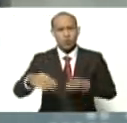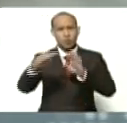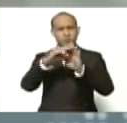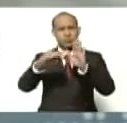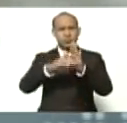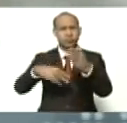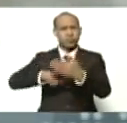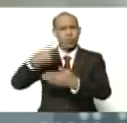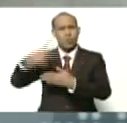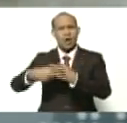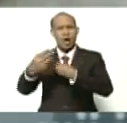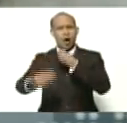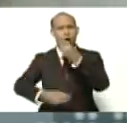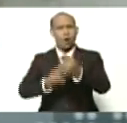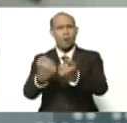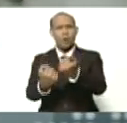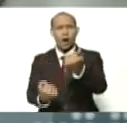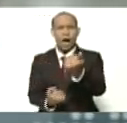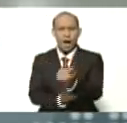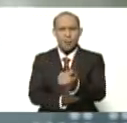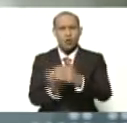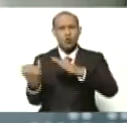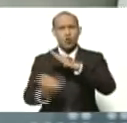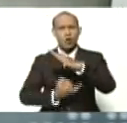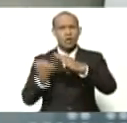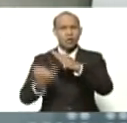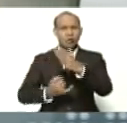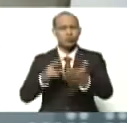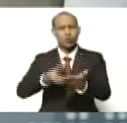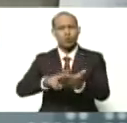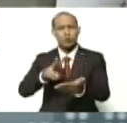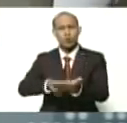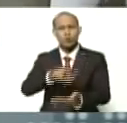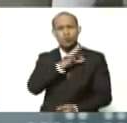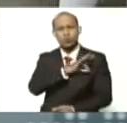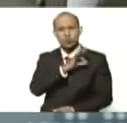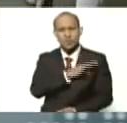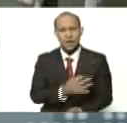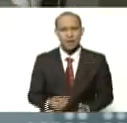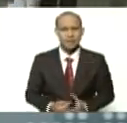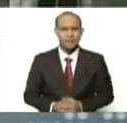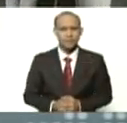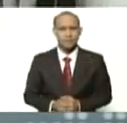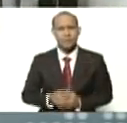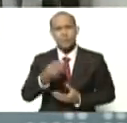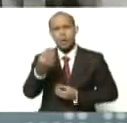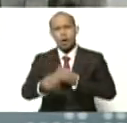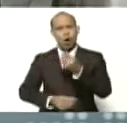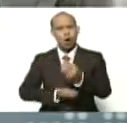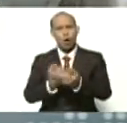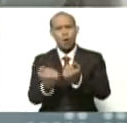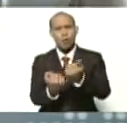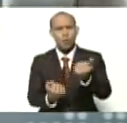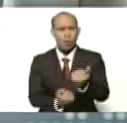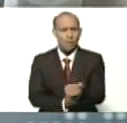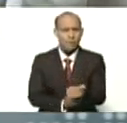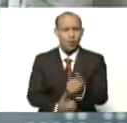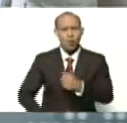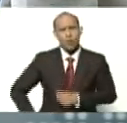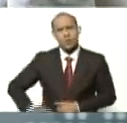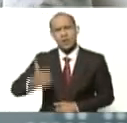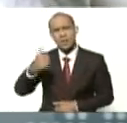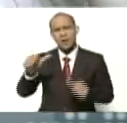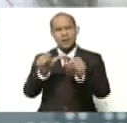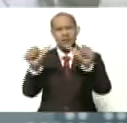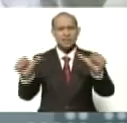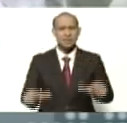plan de cómo vamos a apoyar aún más al instituto venezolano de los seguros sociales cómo vamos a apoyar cada vez más a todo el